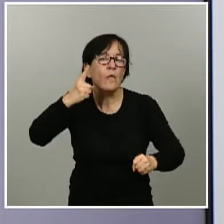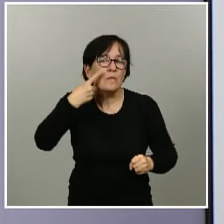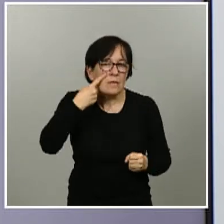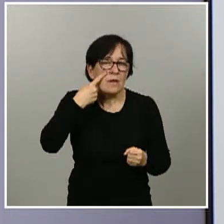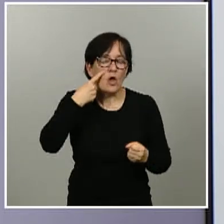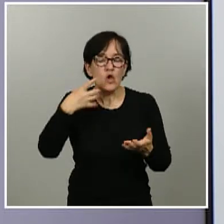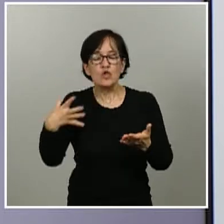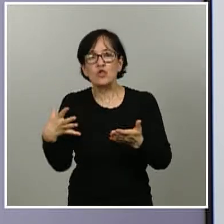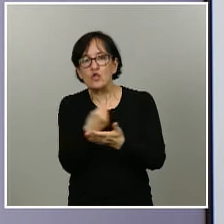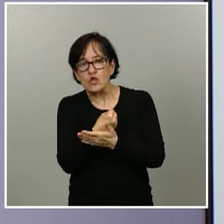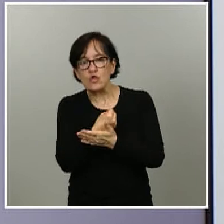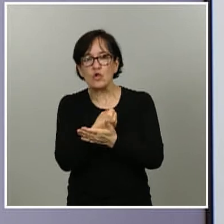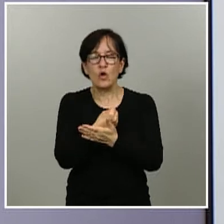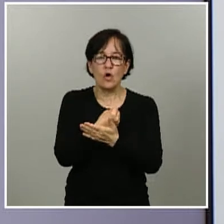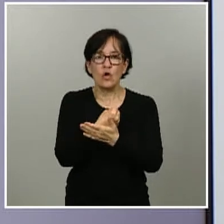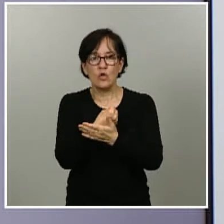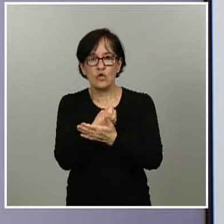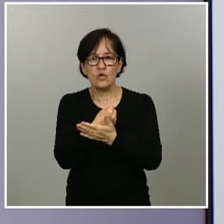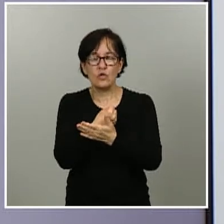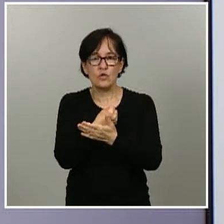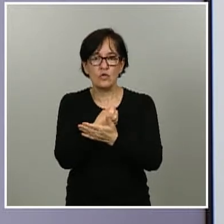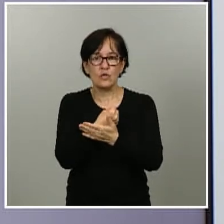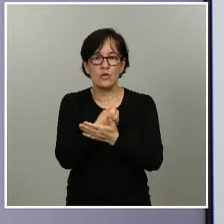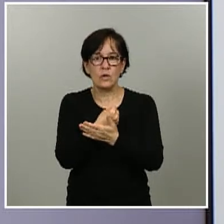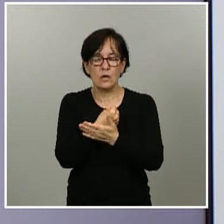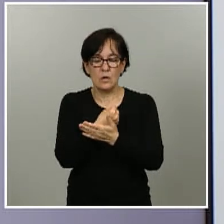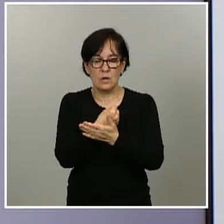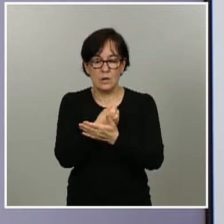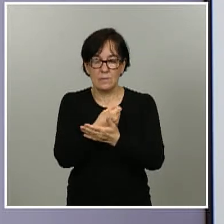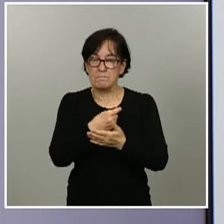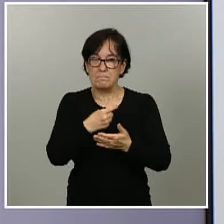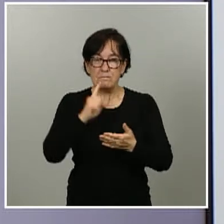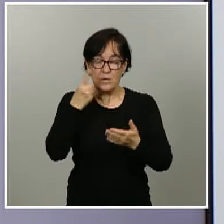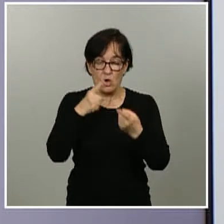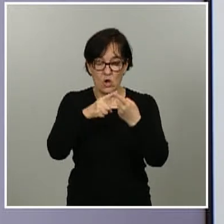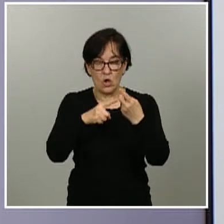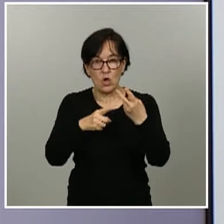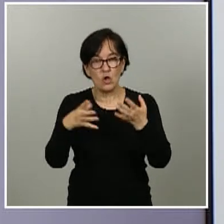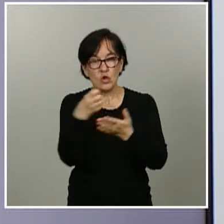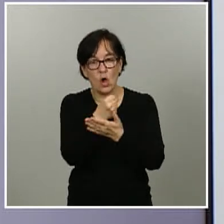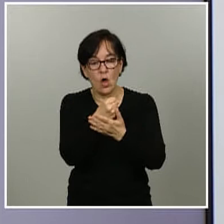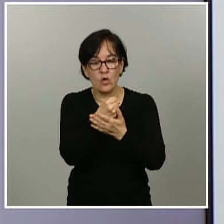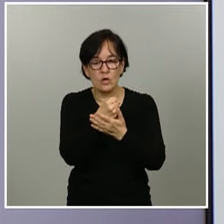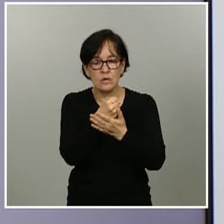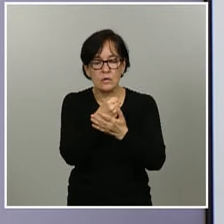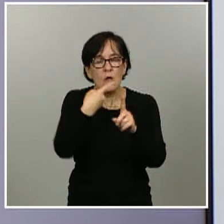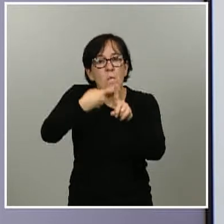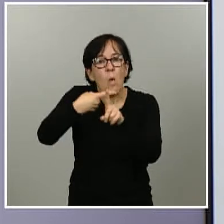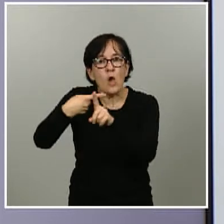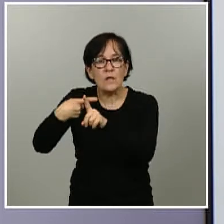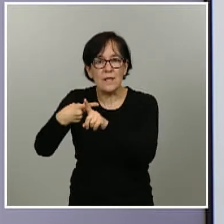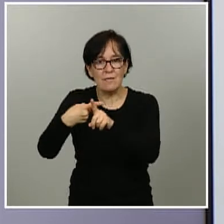todos los, que no tenga capacidad de detectar todos los positivos,